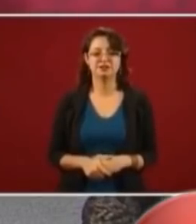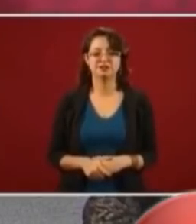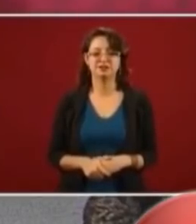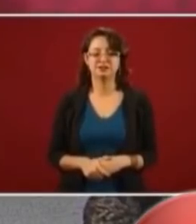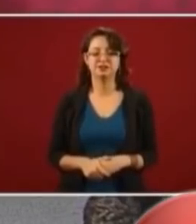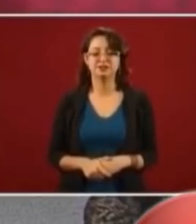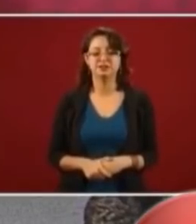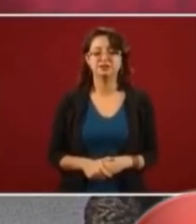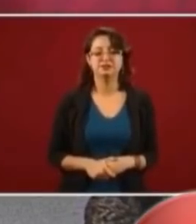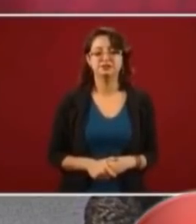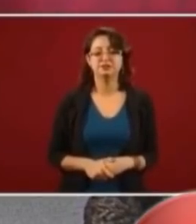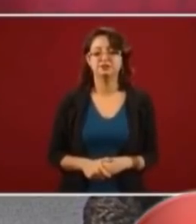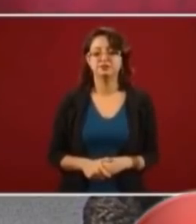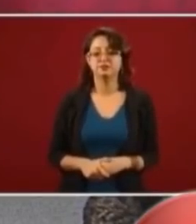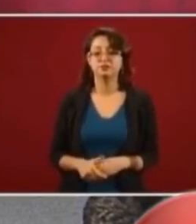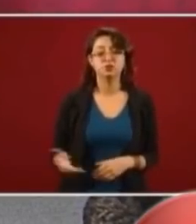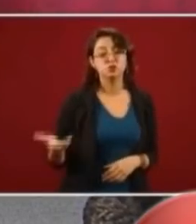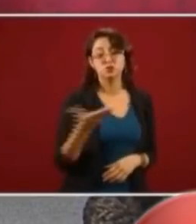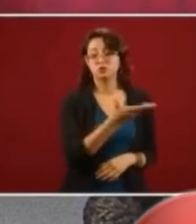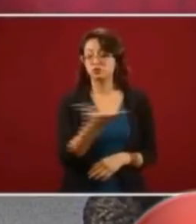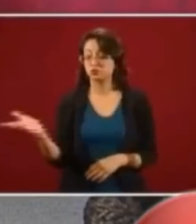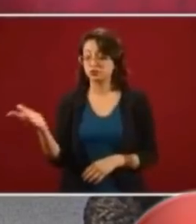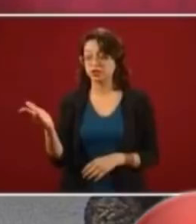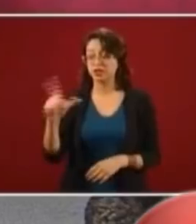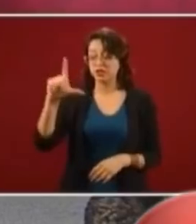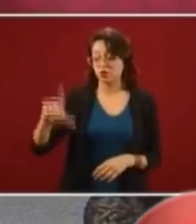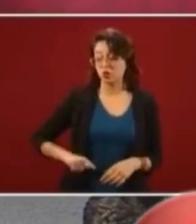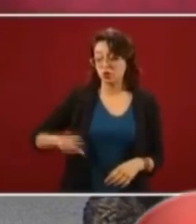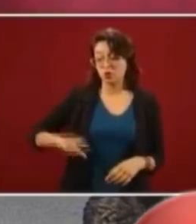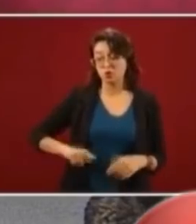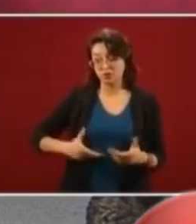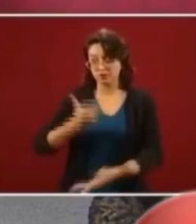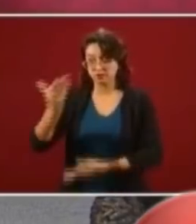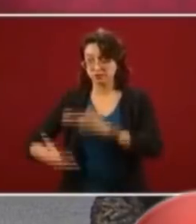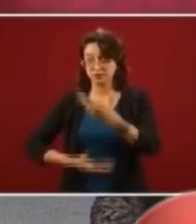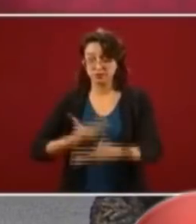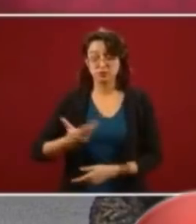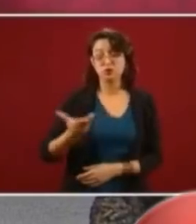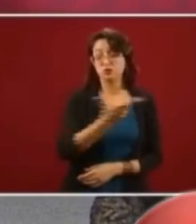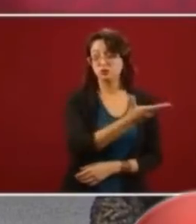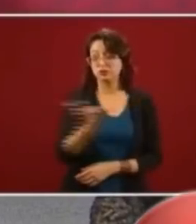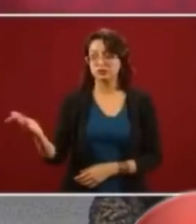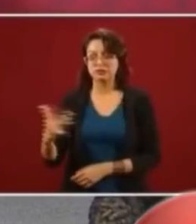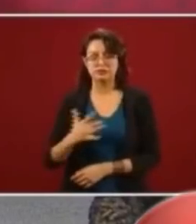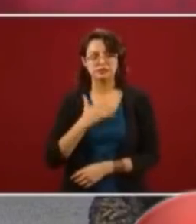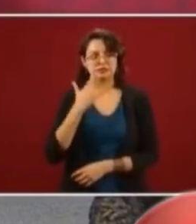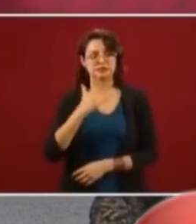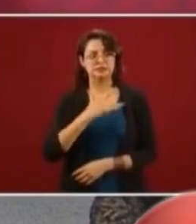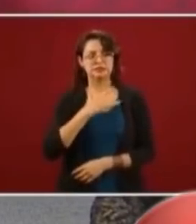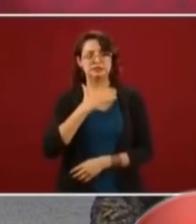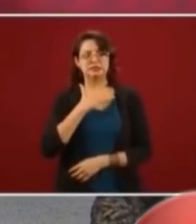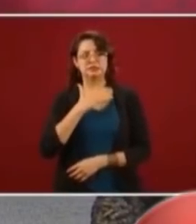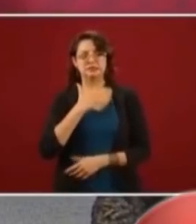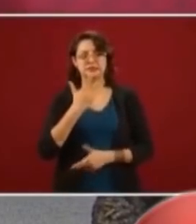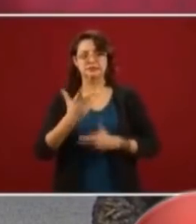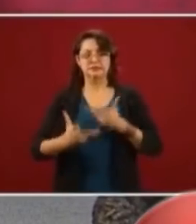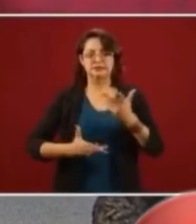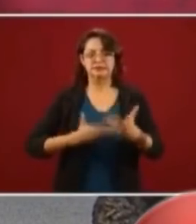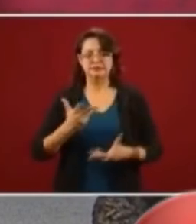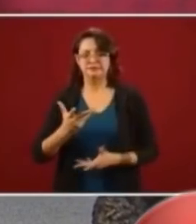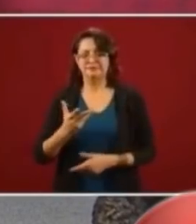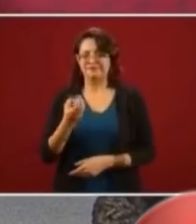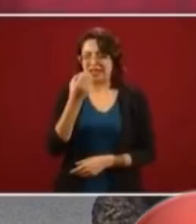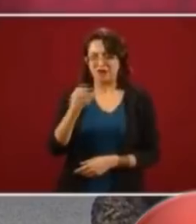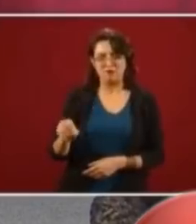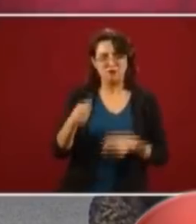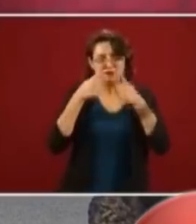Ustedes no tienen la obligación, le digo a los servidores públicos, no tienen la obligación de escuchar